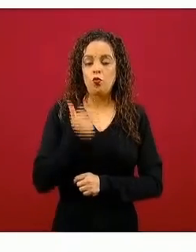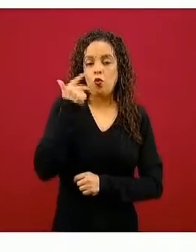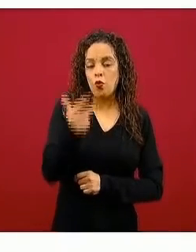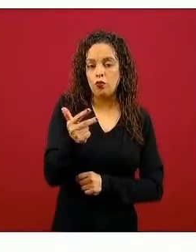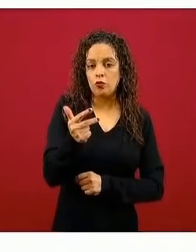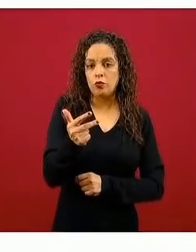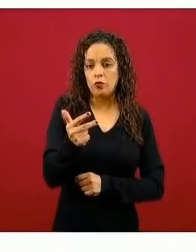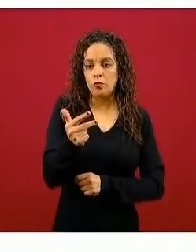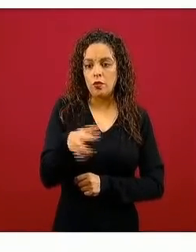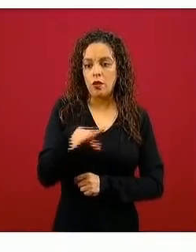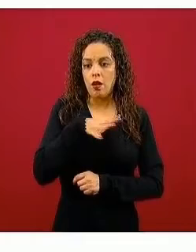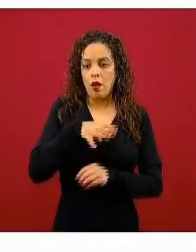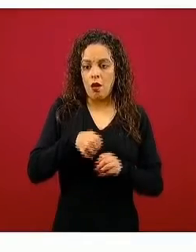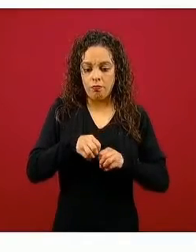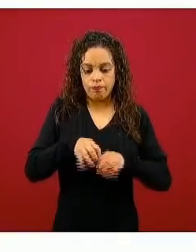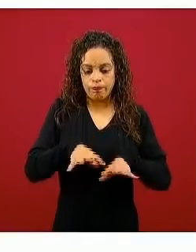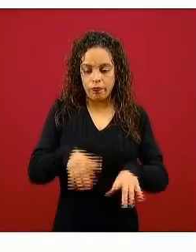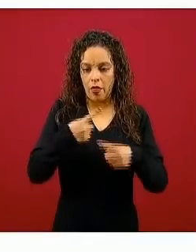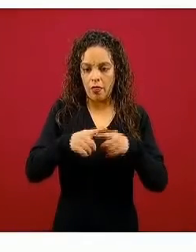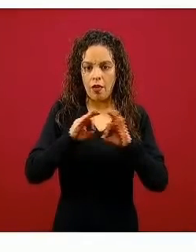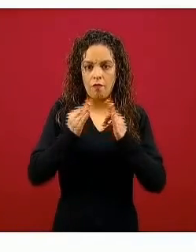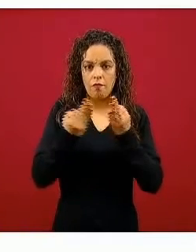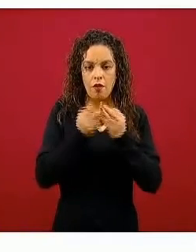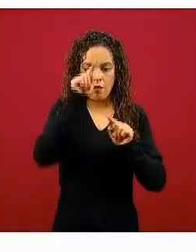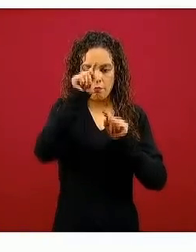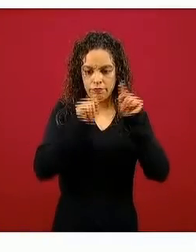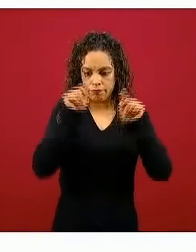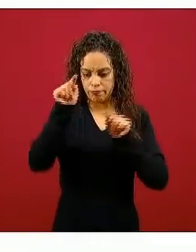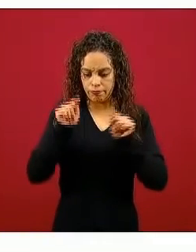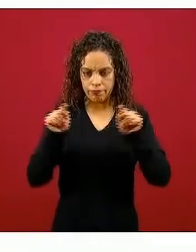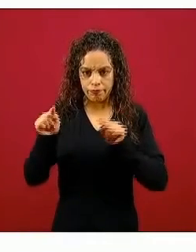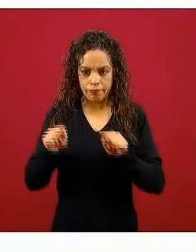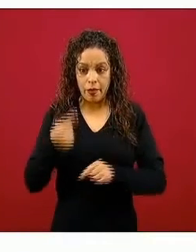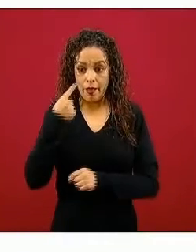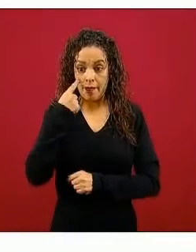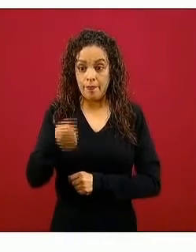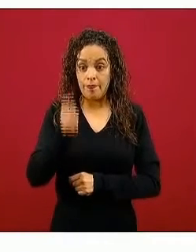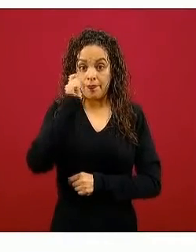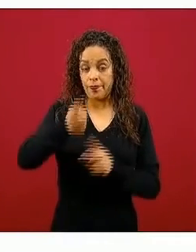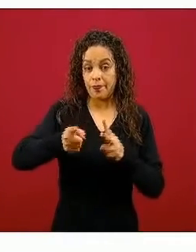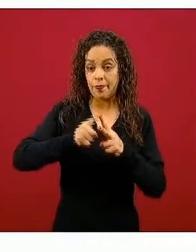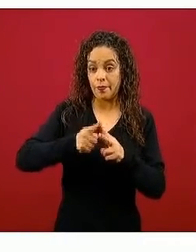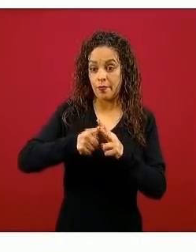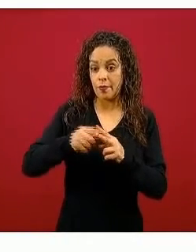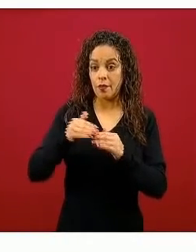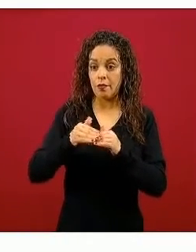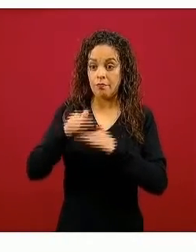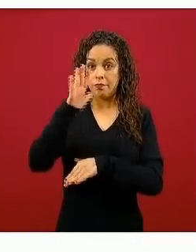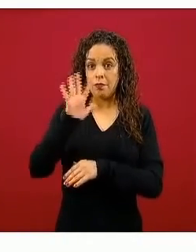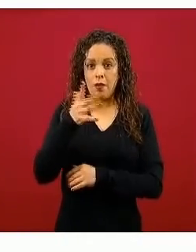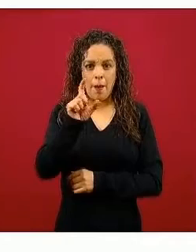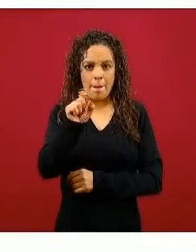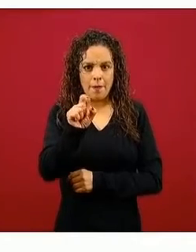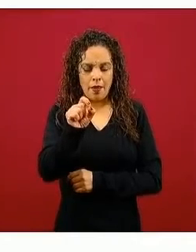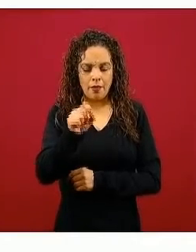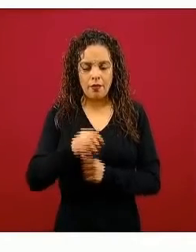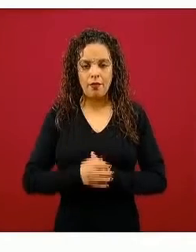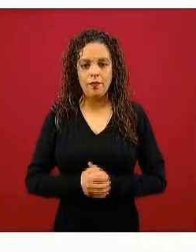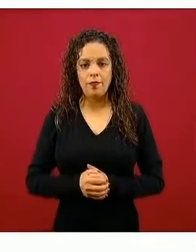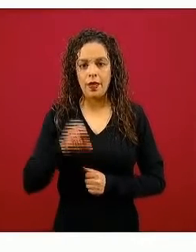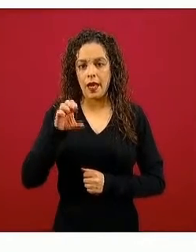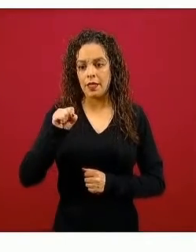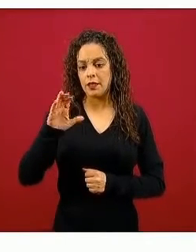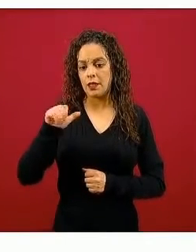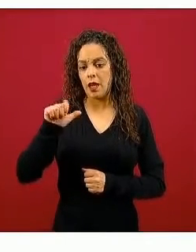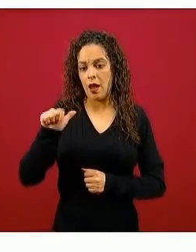14.8, distribuida de manera diferente. Vemos escalas que superan el 20 en un momento determinado, y son precisamente las entidades